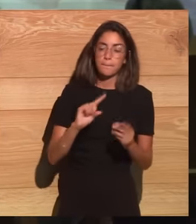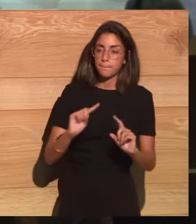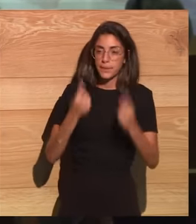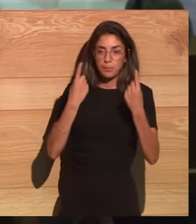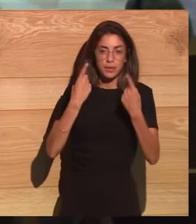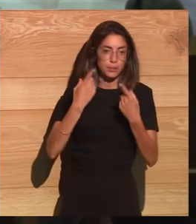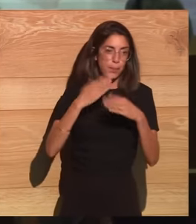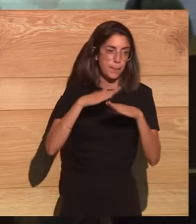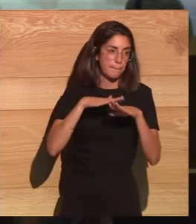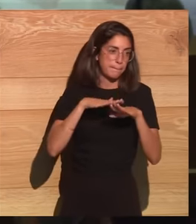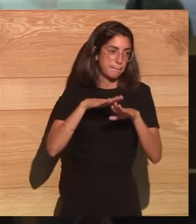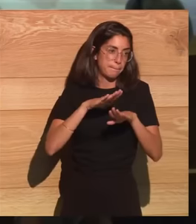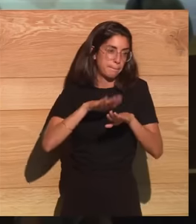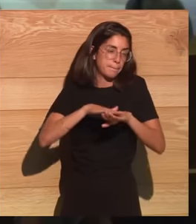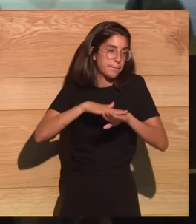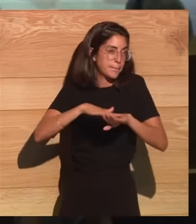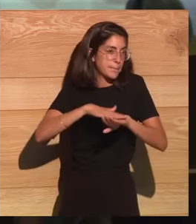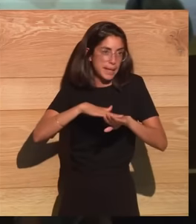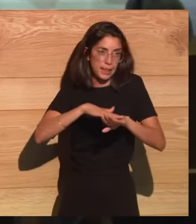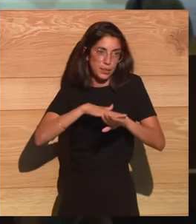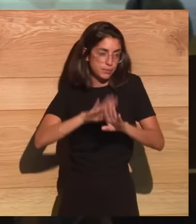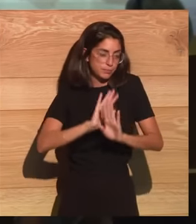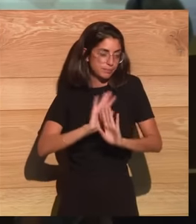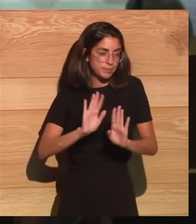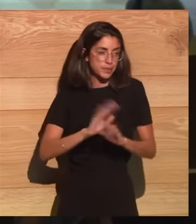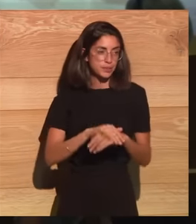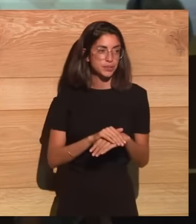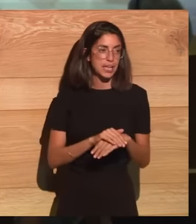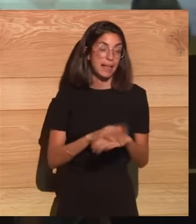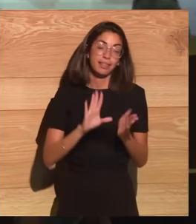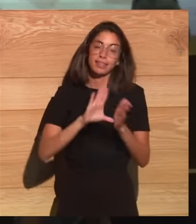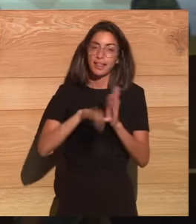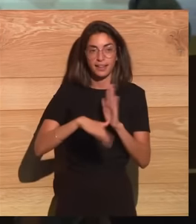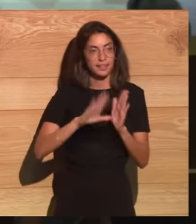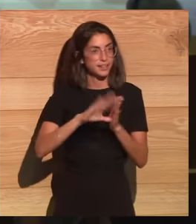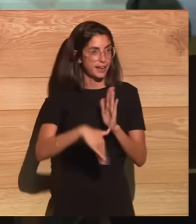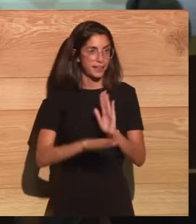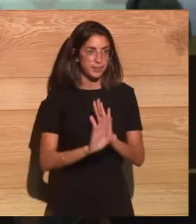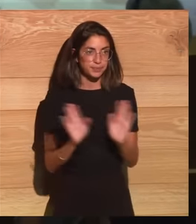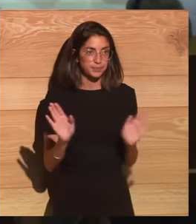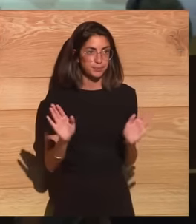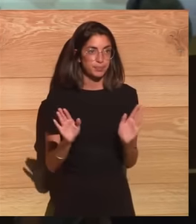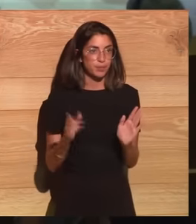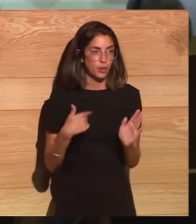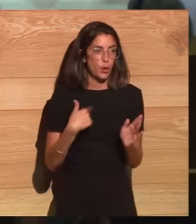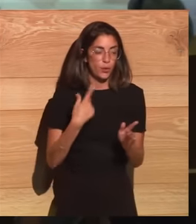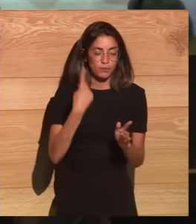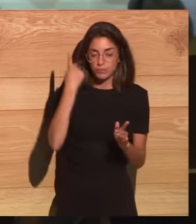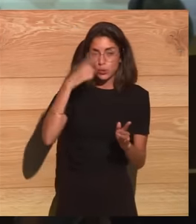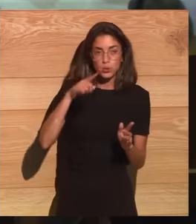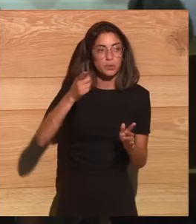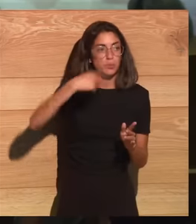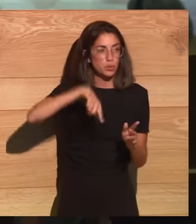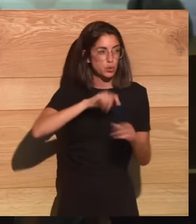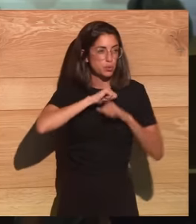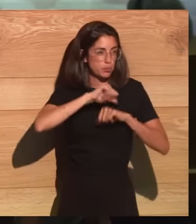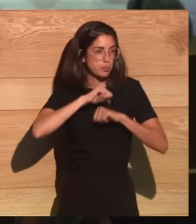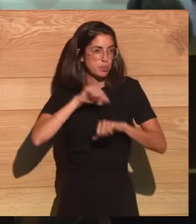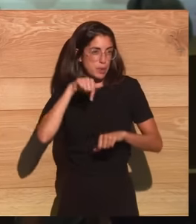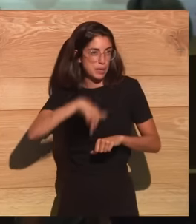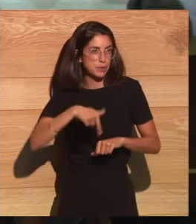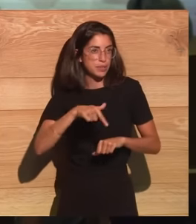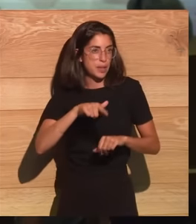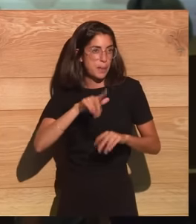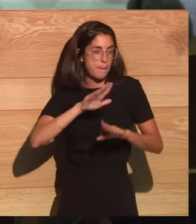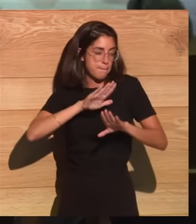perdón, porque es verdad, os he dado unos meses. Tarde, claro. Sí, no, ya estoy viendo que estáis esperando este momento para vengaros. Yo no lo